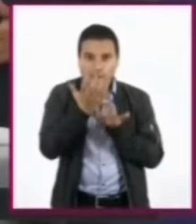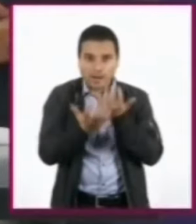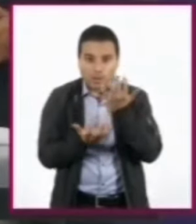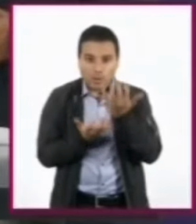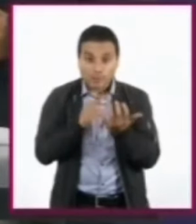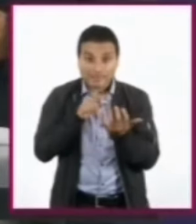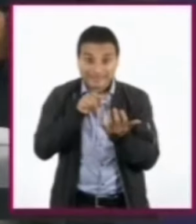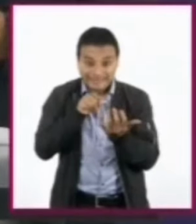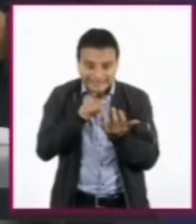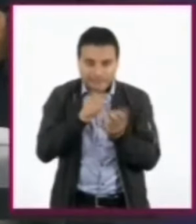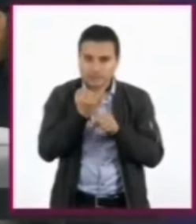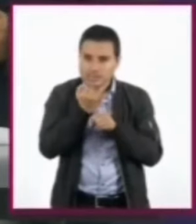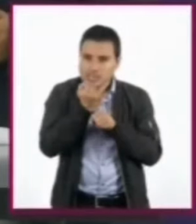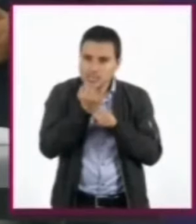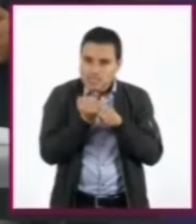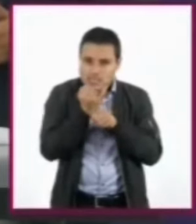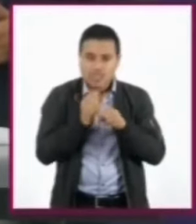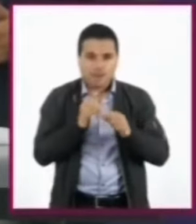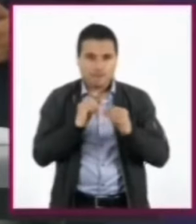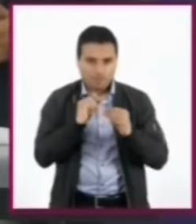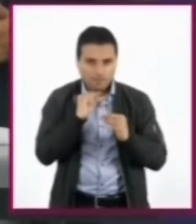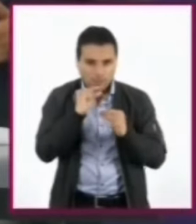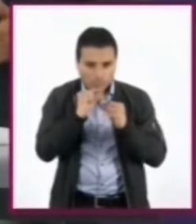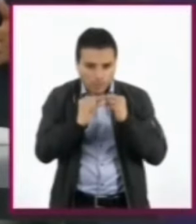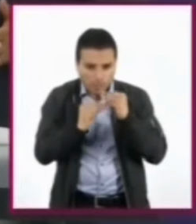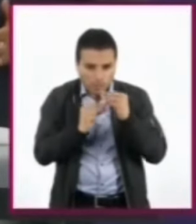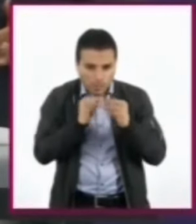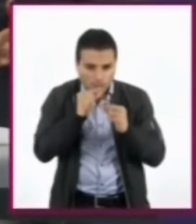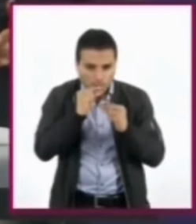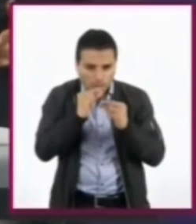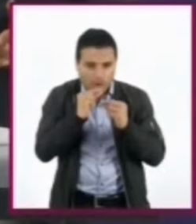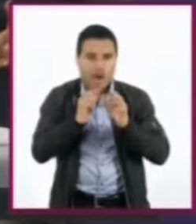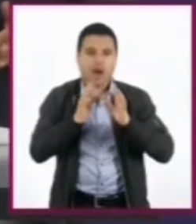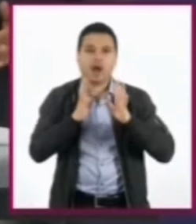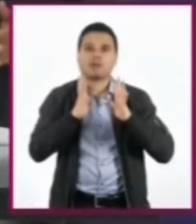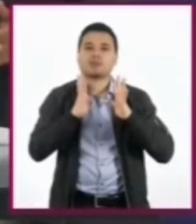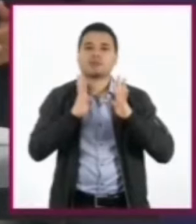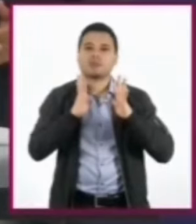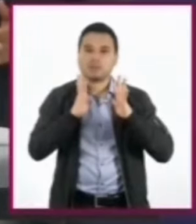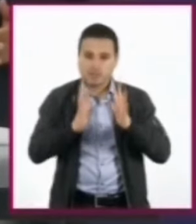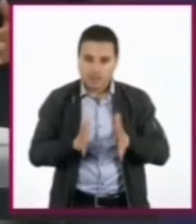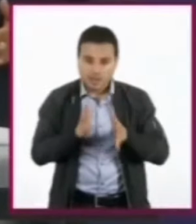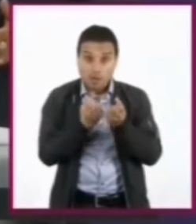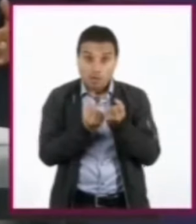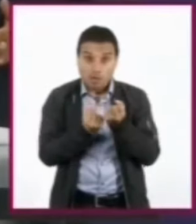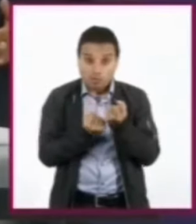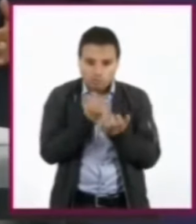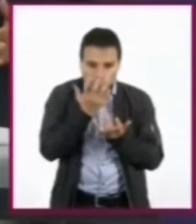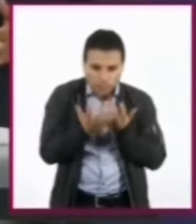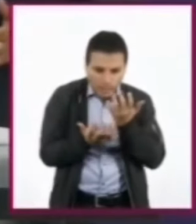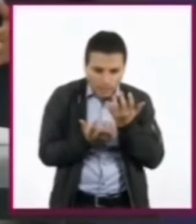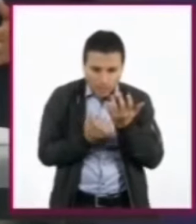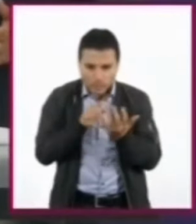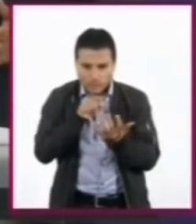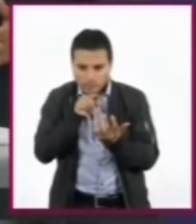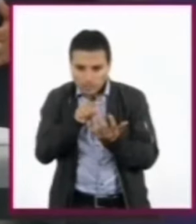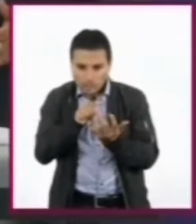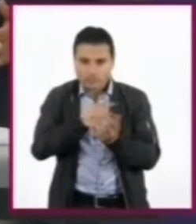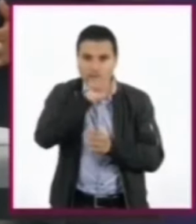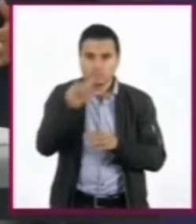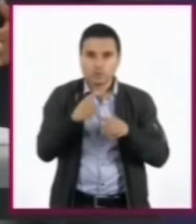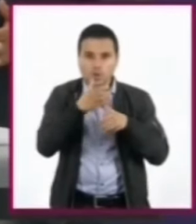cosas. Poco a poco, con base en experiencias, estableció una relación entre los efectos del fuego y las transformaciones de los